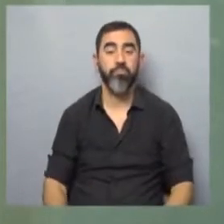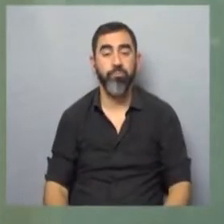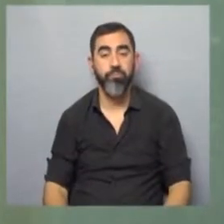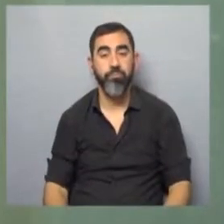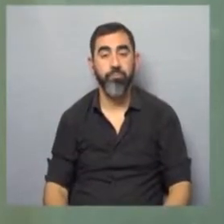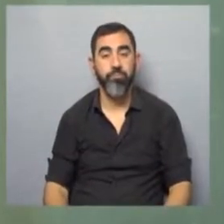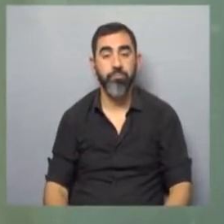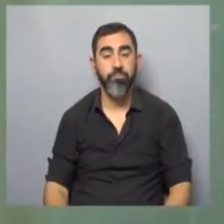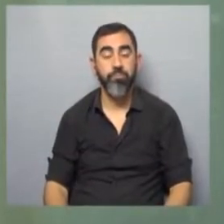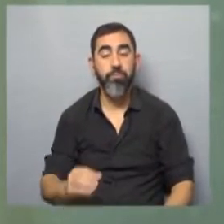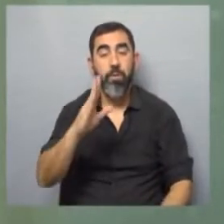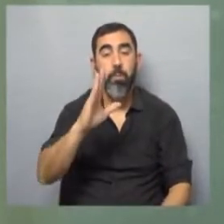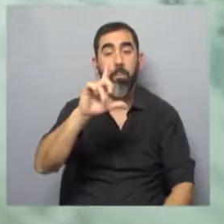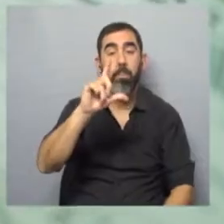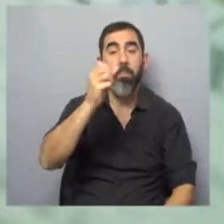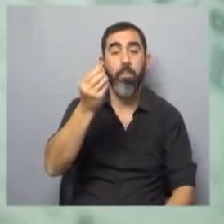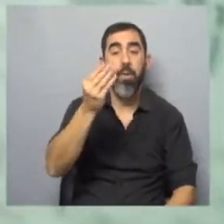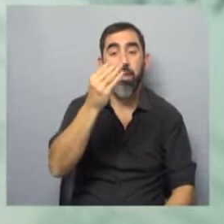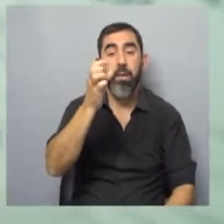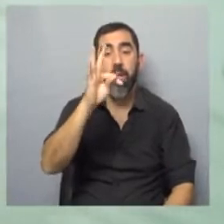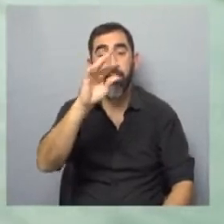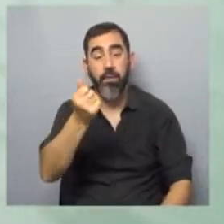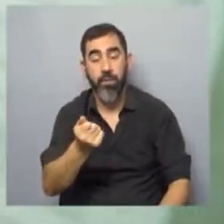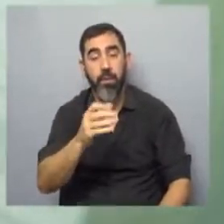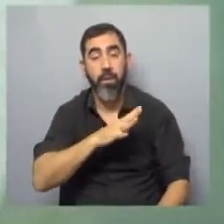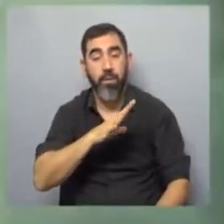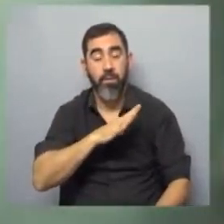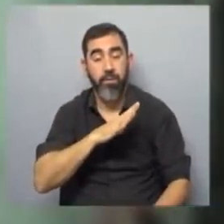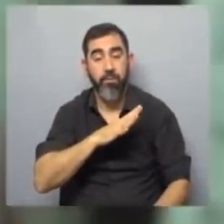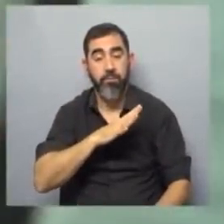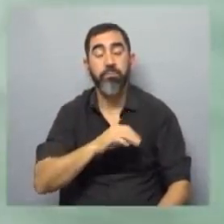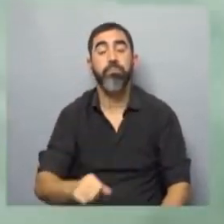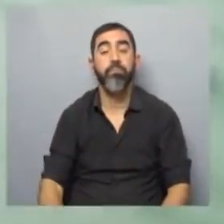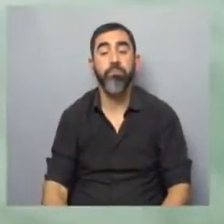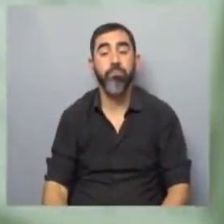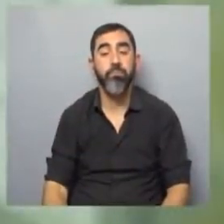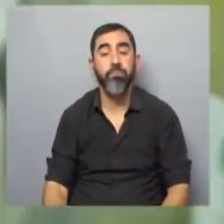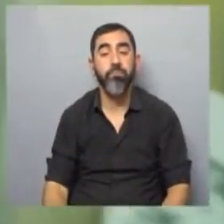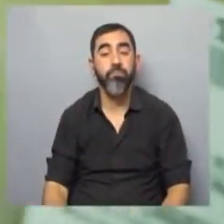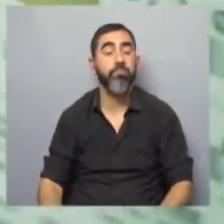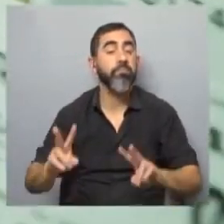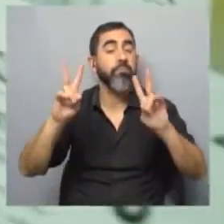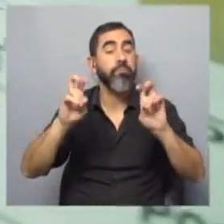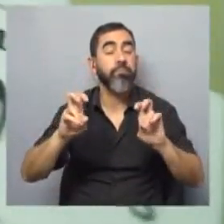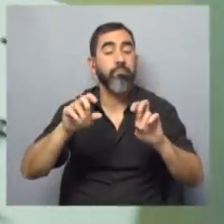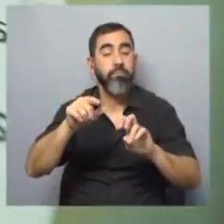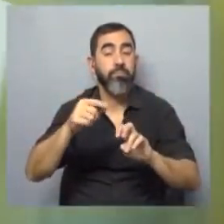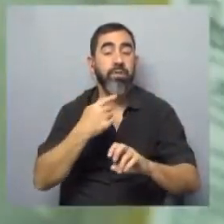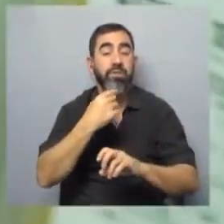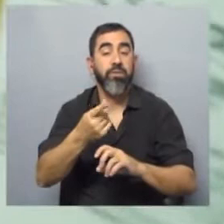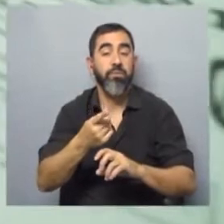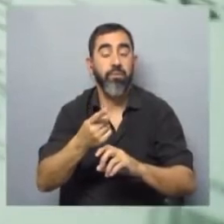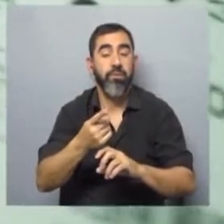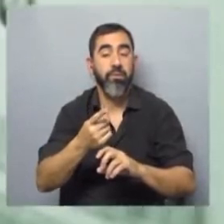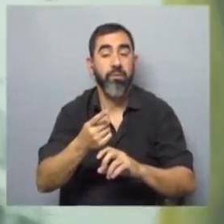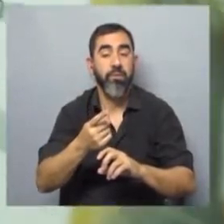Los concentrados plaquetarios tienen plaquetas adentro, que son un componente que actúa en este caso en la cascada